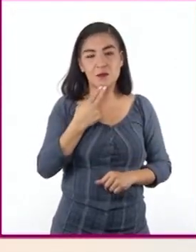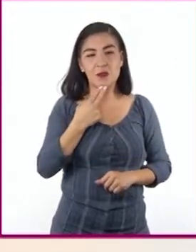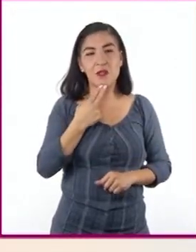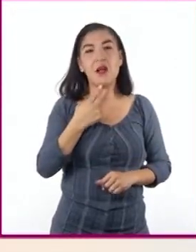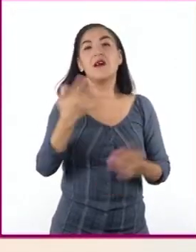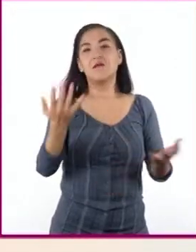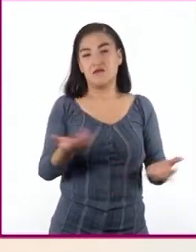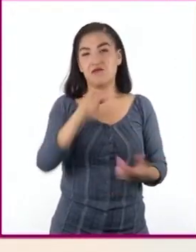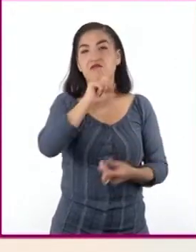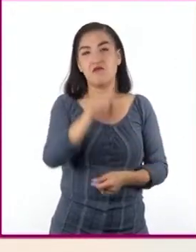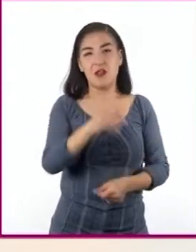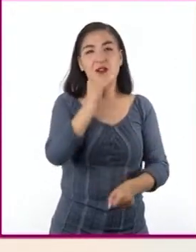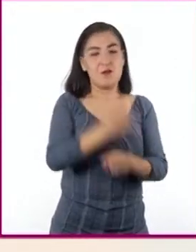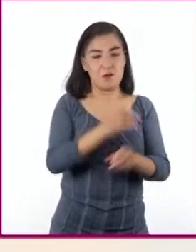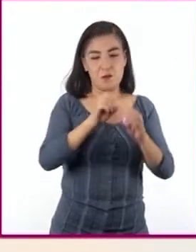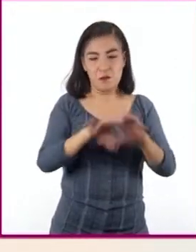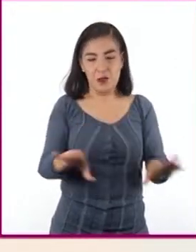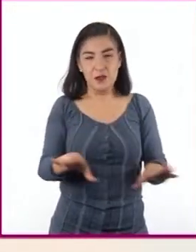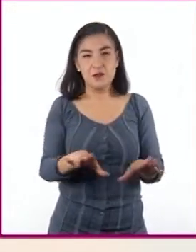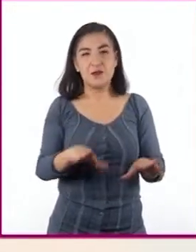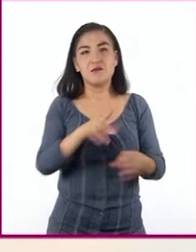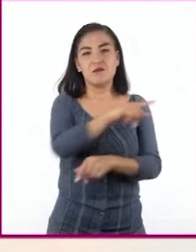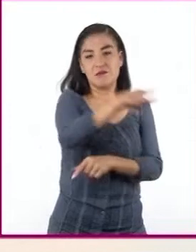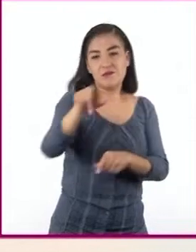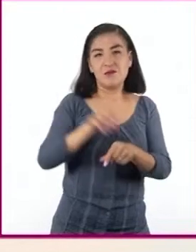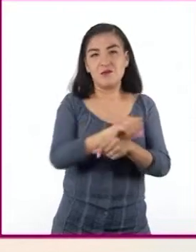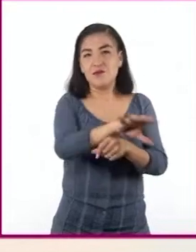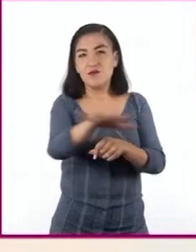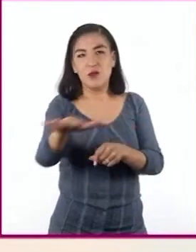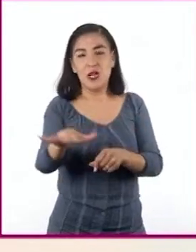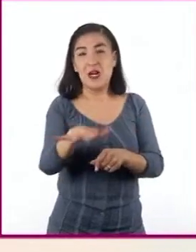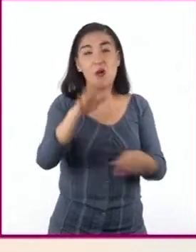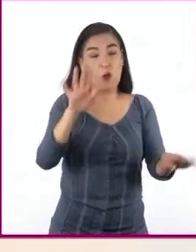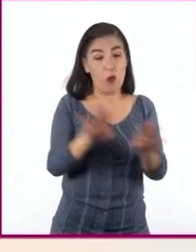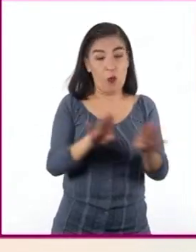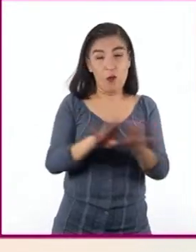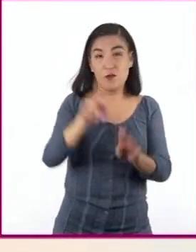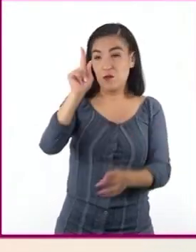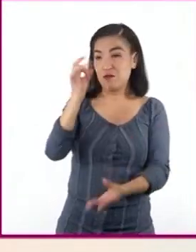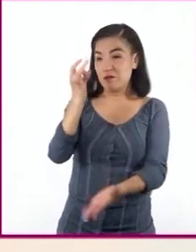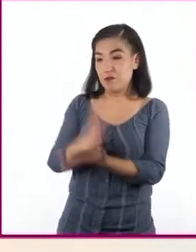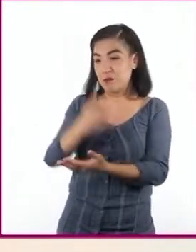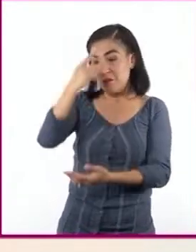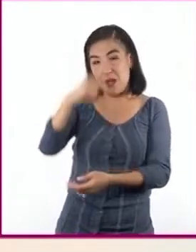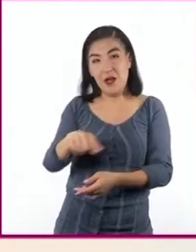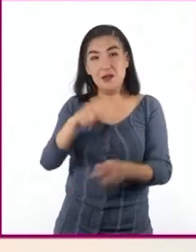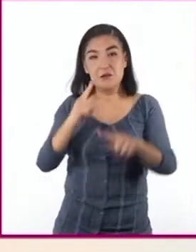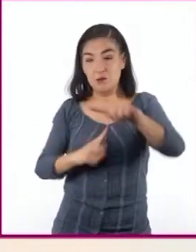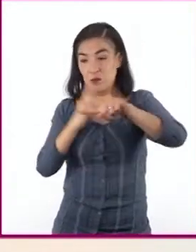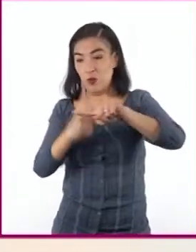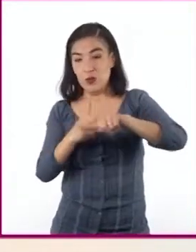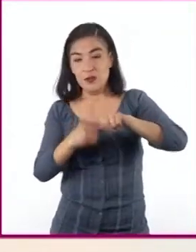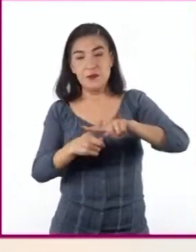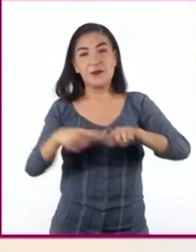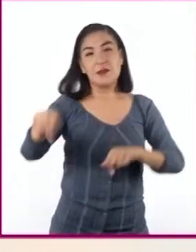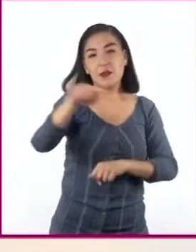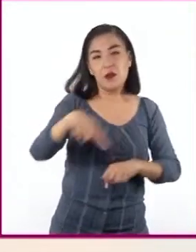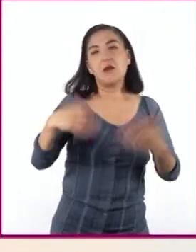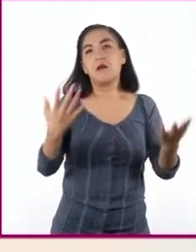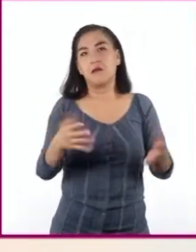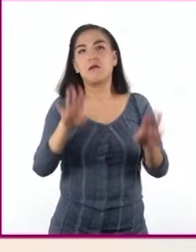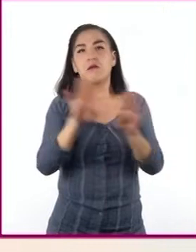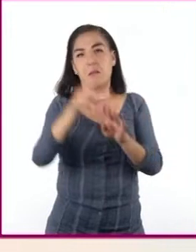la información que reciben, no necesariamente tiene una finalidad o intención positiva o